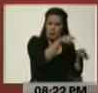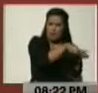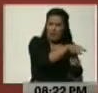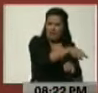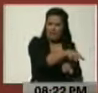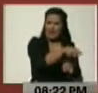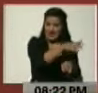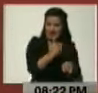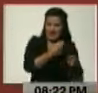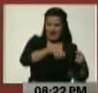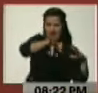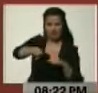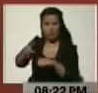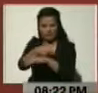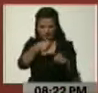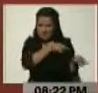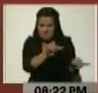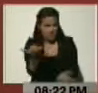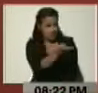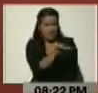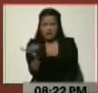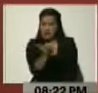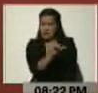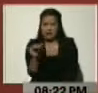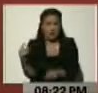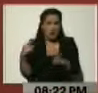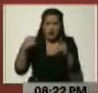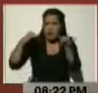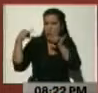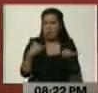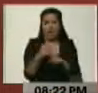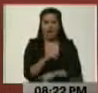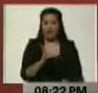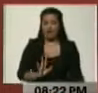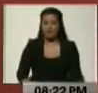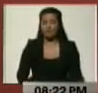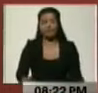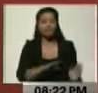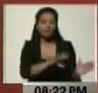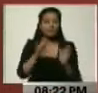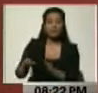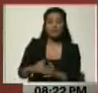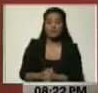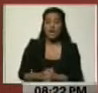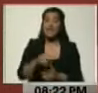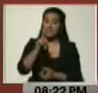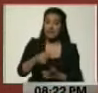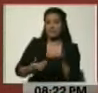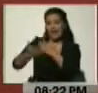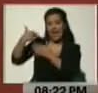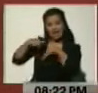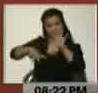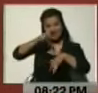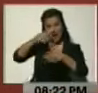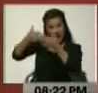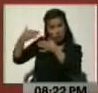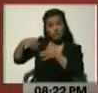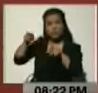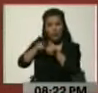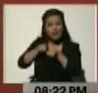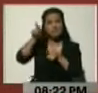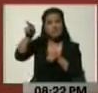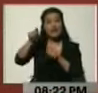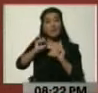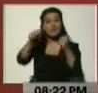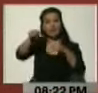José en el Orce, Estado Apure. 20 de marzo de 2003, hace 13 años, se inicia la invasión de Irak, llevada a cabo por el ejército asesino